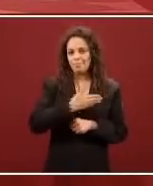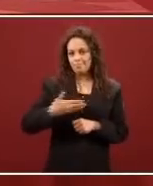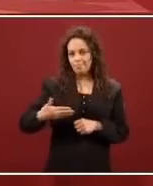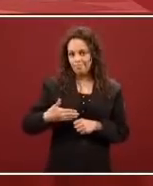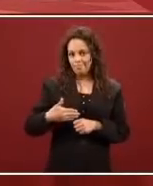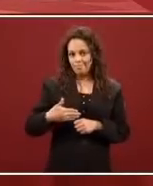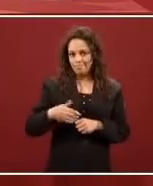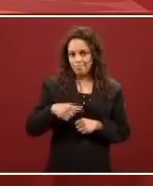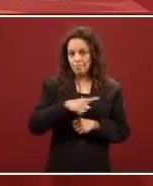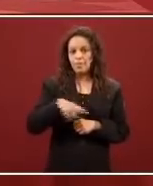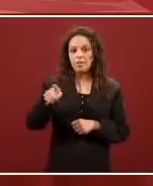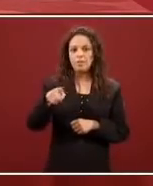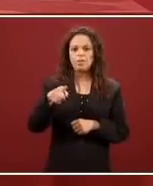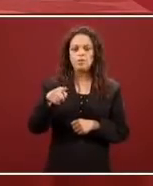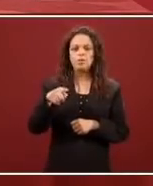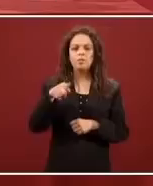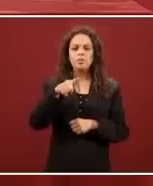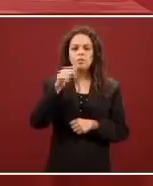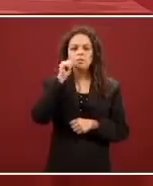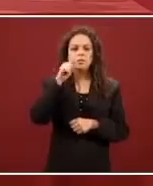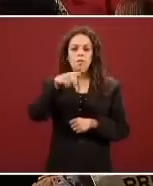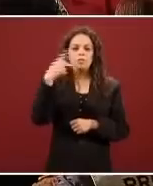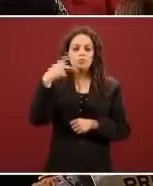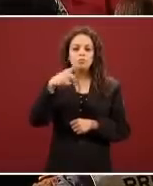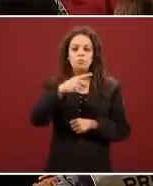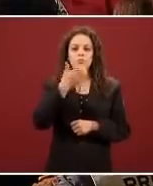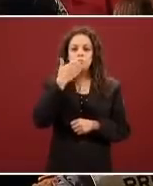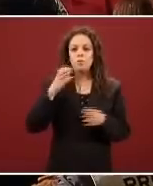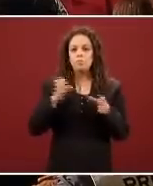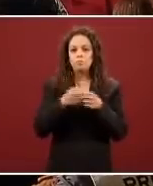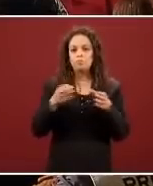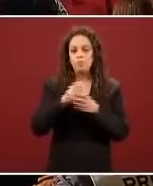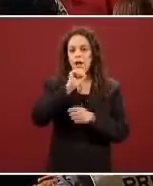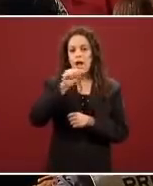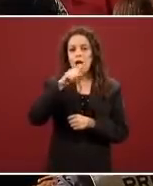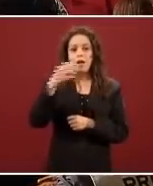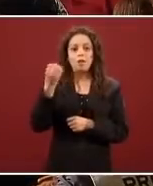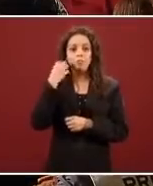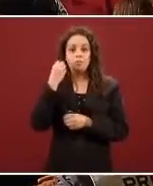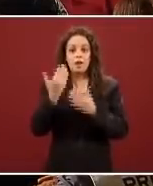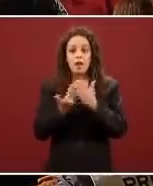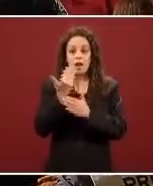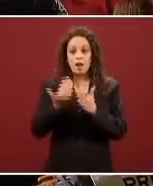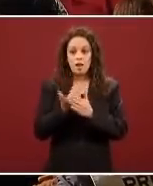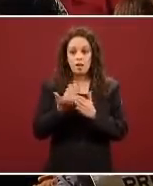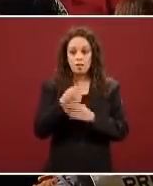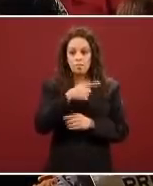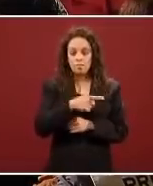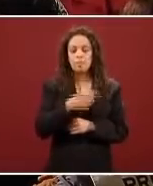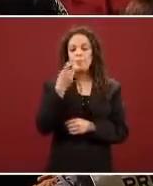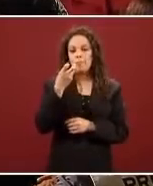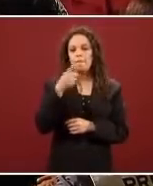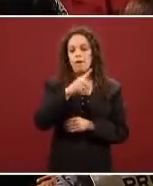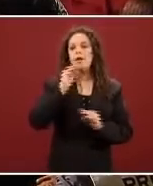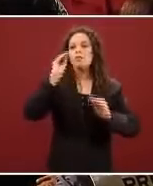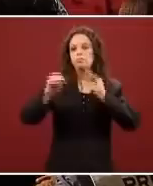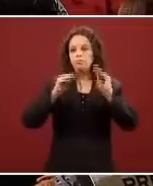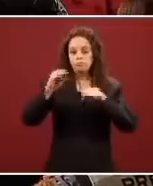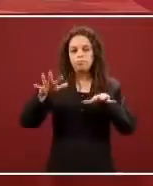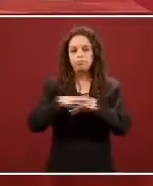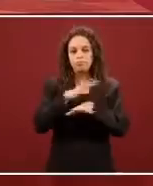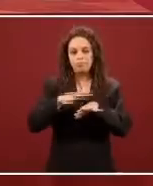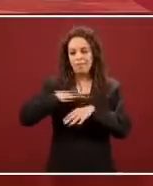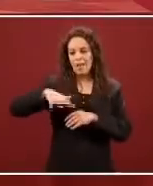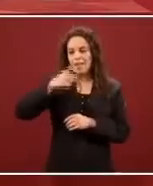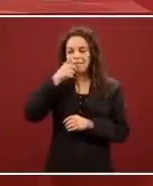tema de las mañaneras, ya se ha tenido una comunicación en este marco y se van a hacer, como el doctor Cortés dice, todas las adecuaciones que